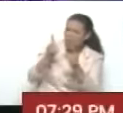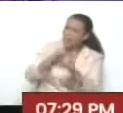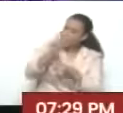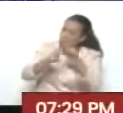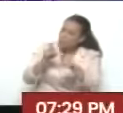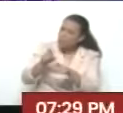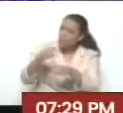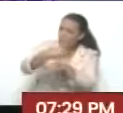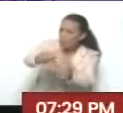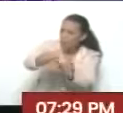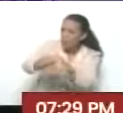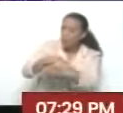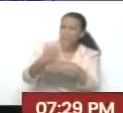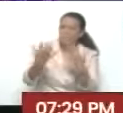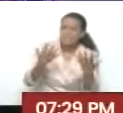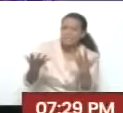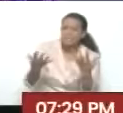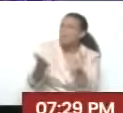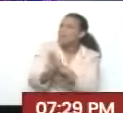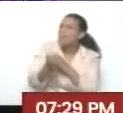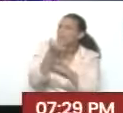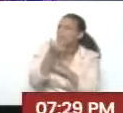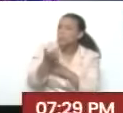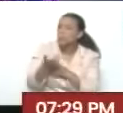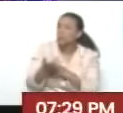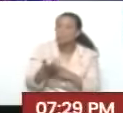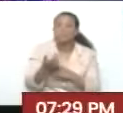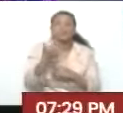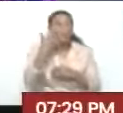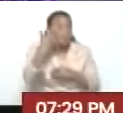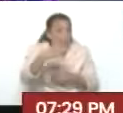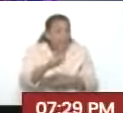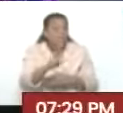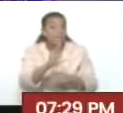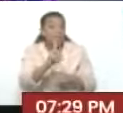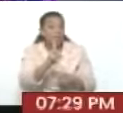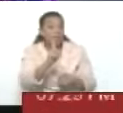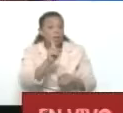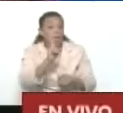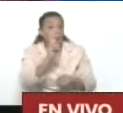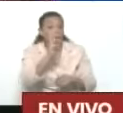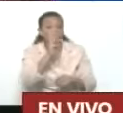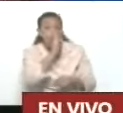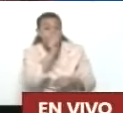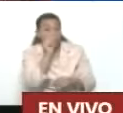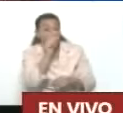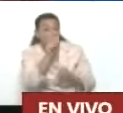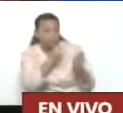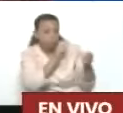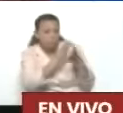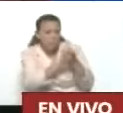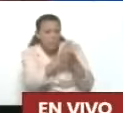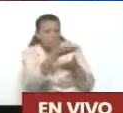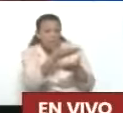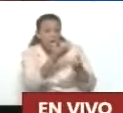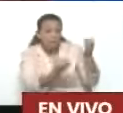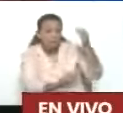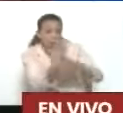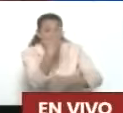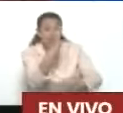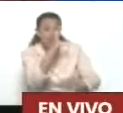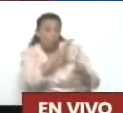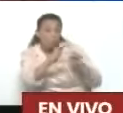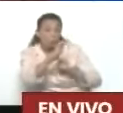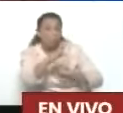a la gente y creo que eso... Y creo, Monedero, así como han surgido grandes movimientos